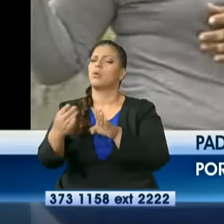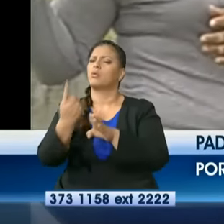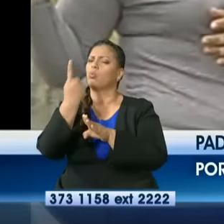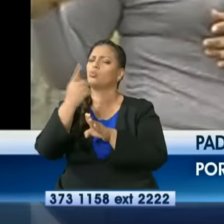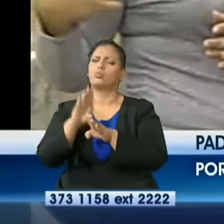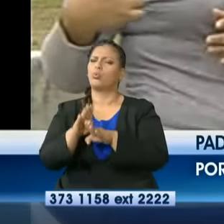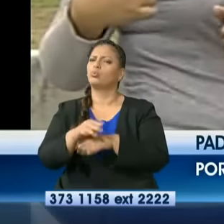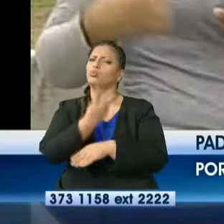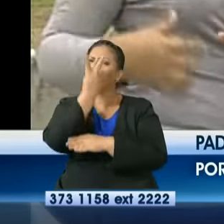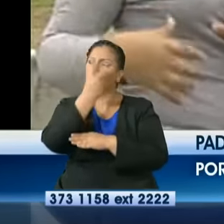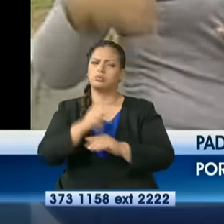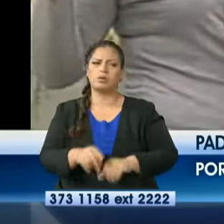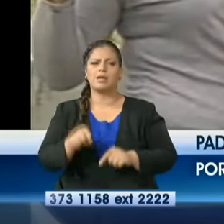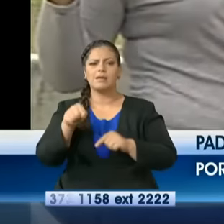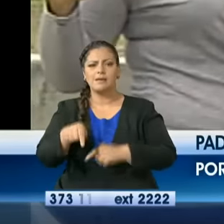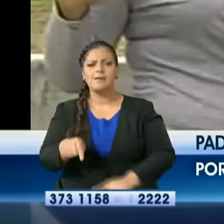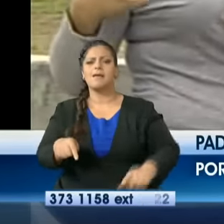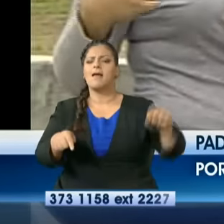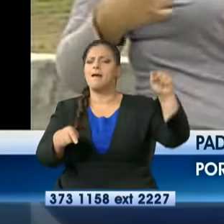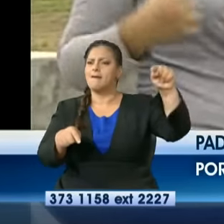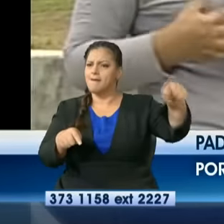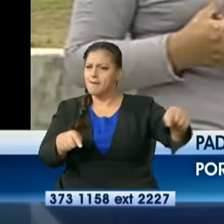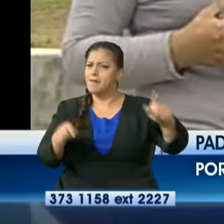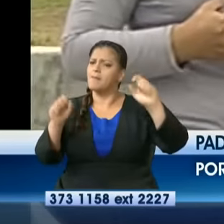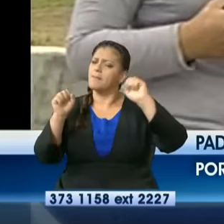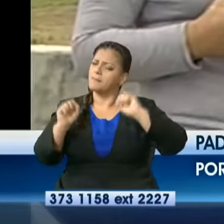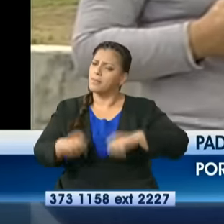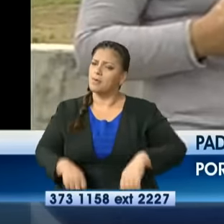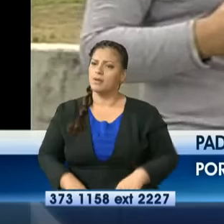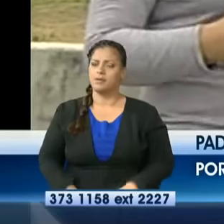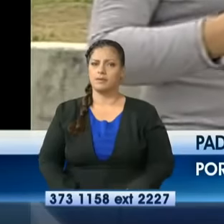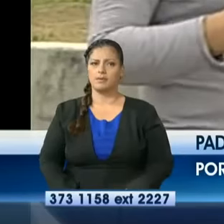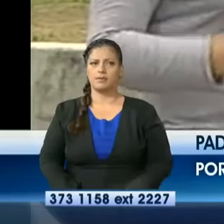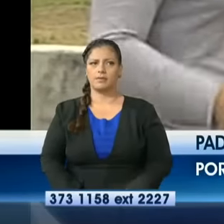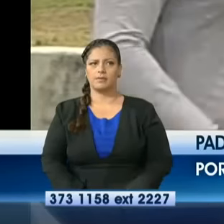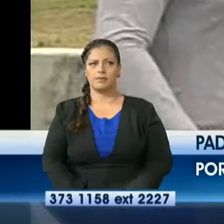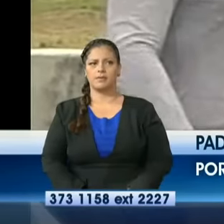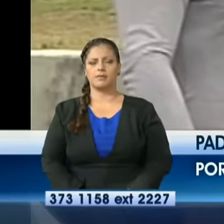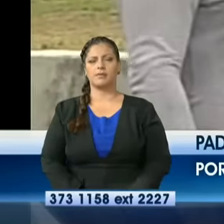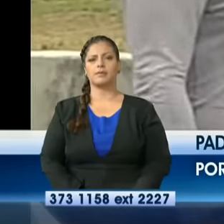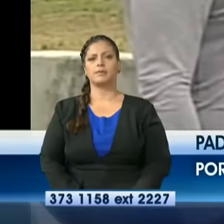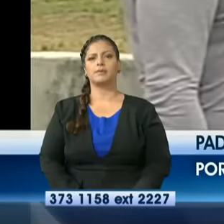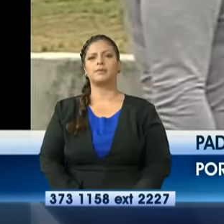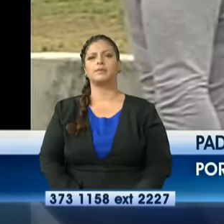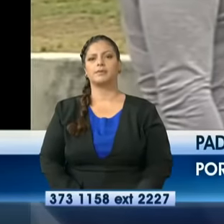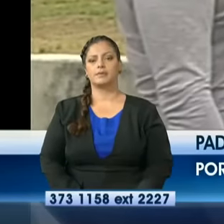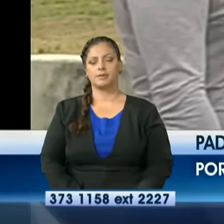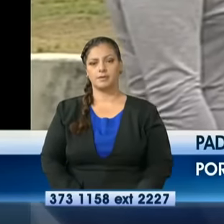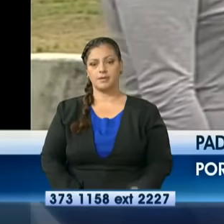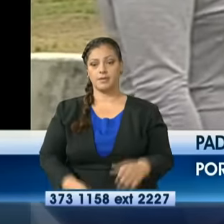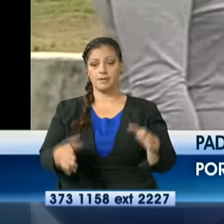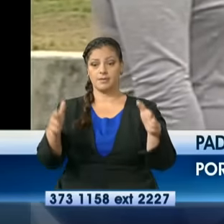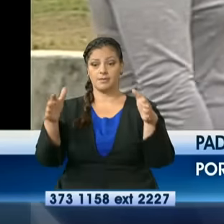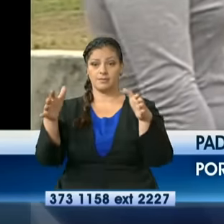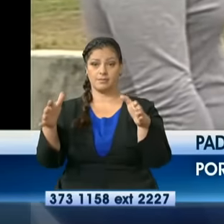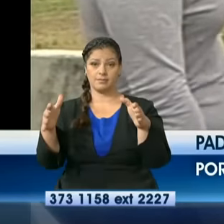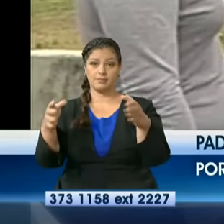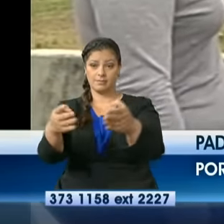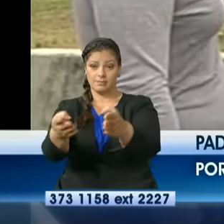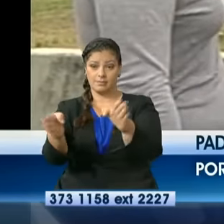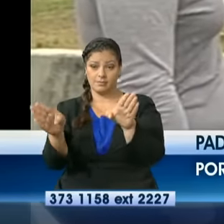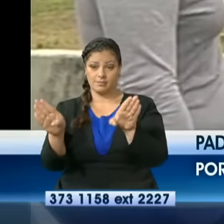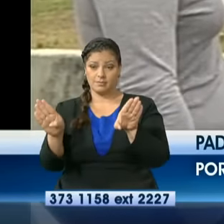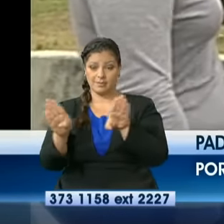la institución. Ahí va a ser una entrada vehicularmente. ¿Dónde queda? ¿Qué calle está? Atrás de la Ciudadela Geranios, como quien dice, la subida por